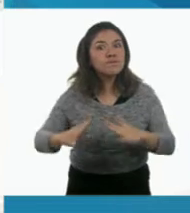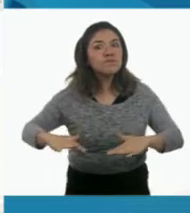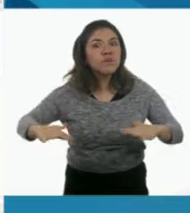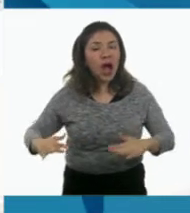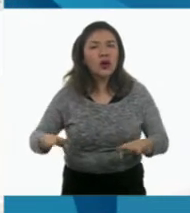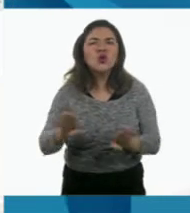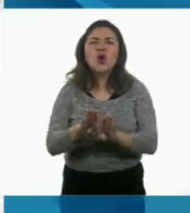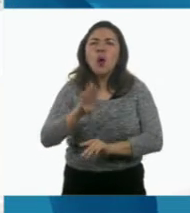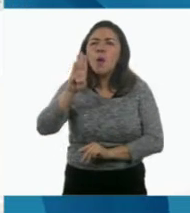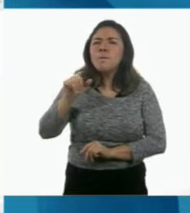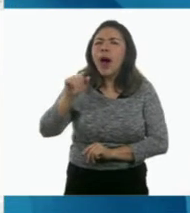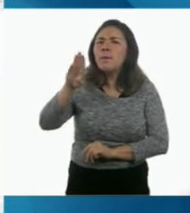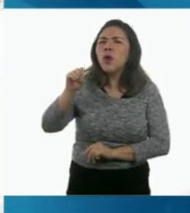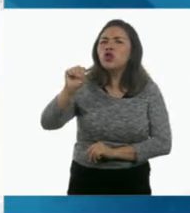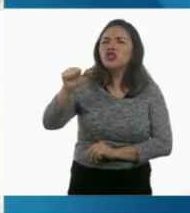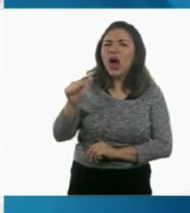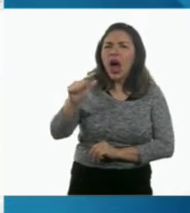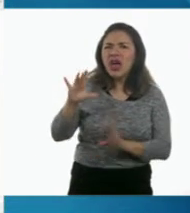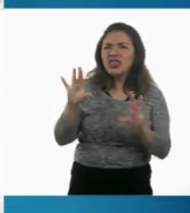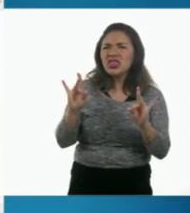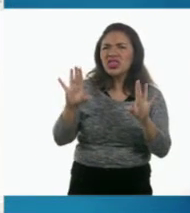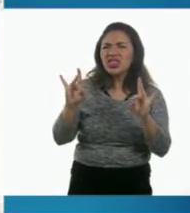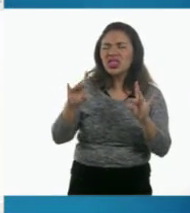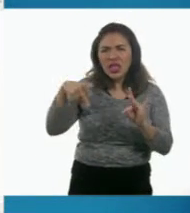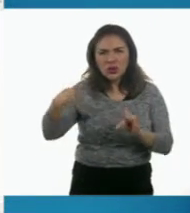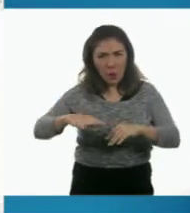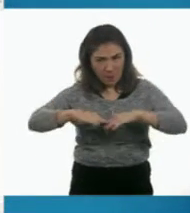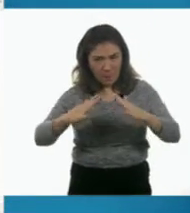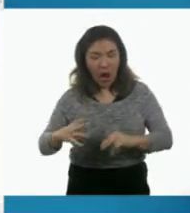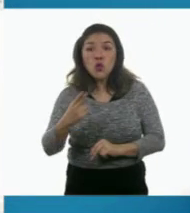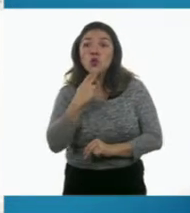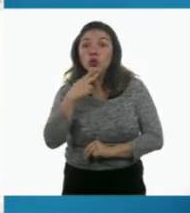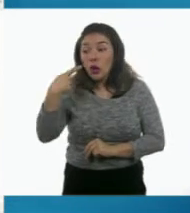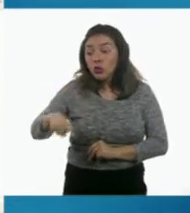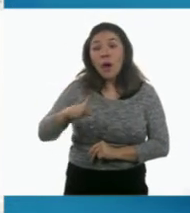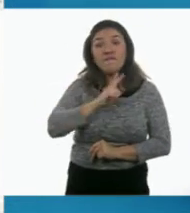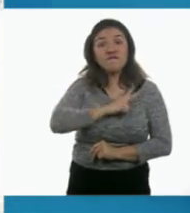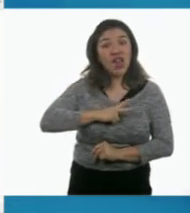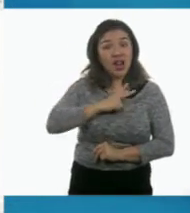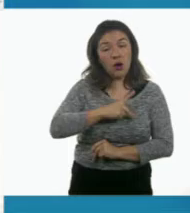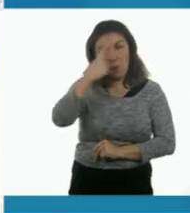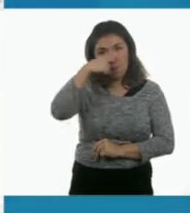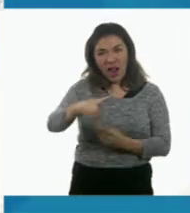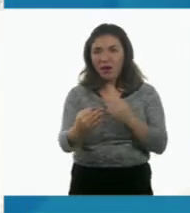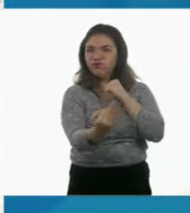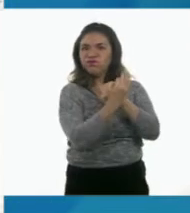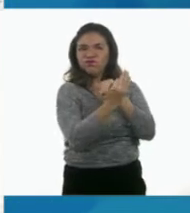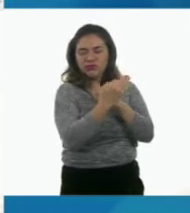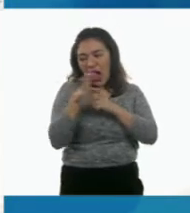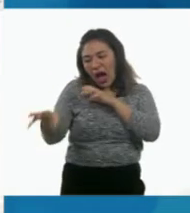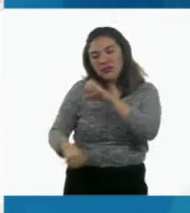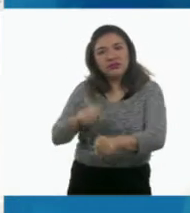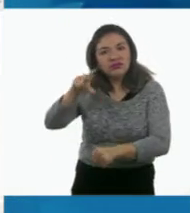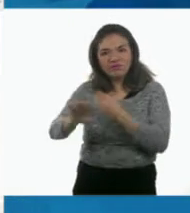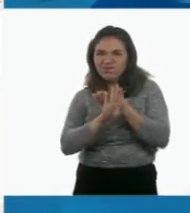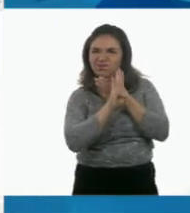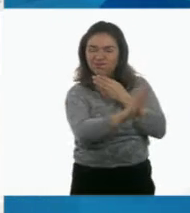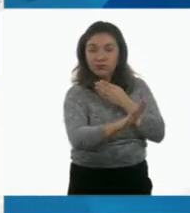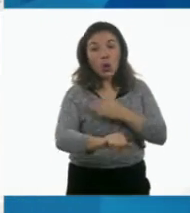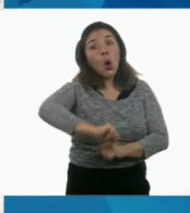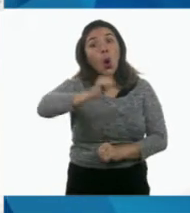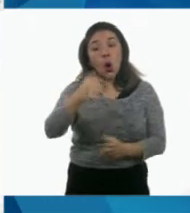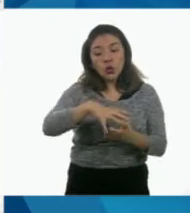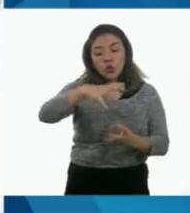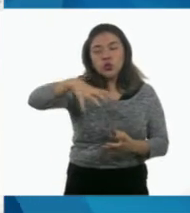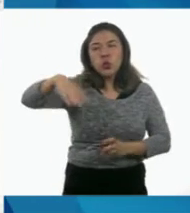Las babosas de mar, por ejemplo, usan el veneno para defenderse de los depredadores, mientras que las